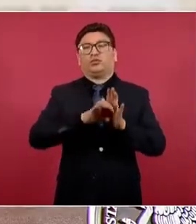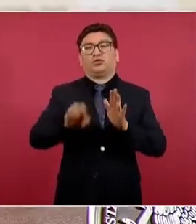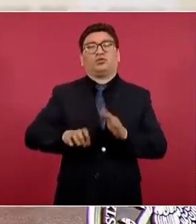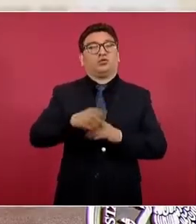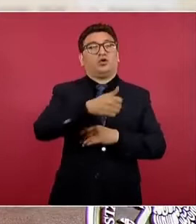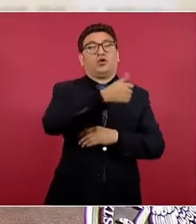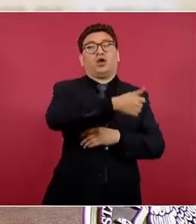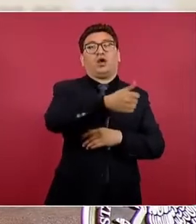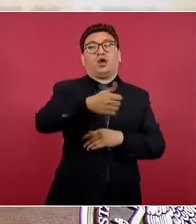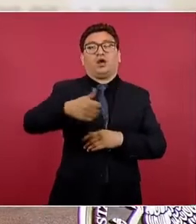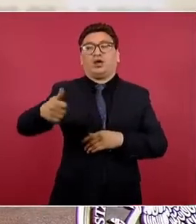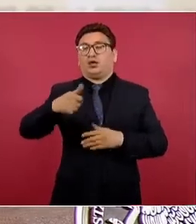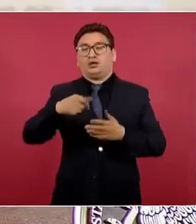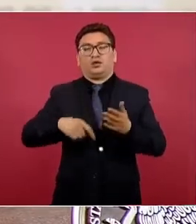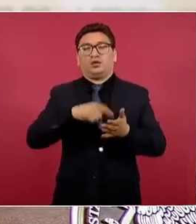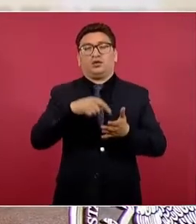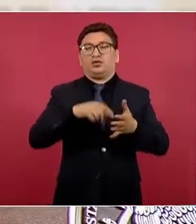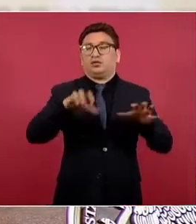cada delegación